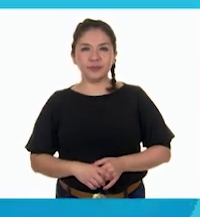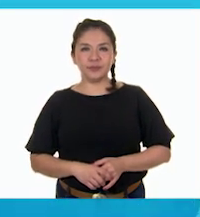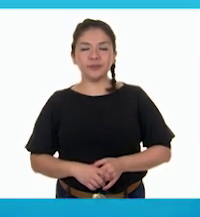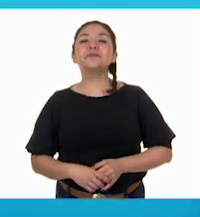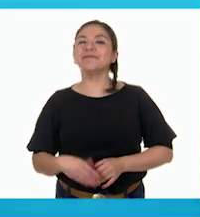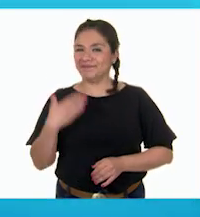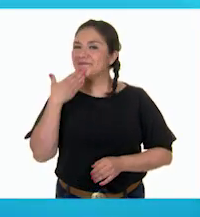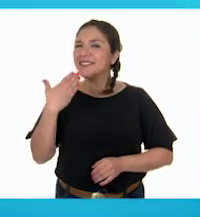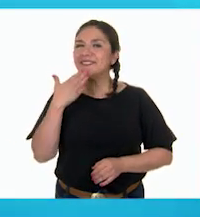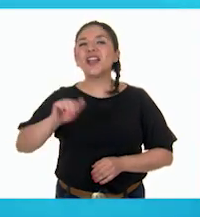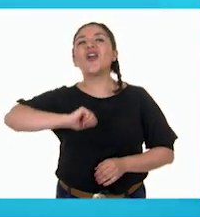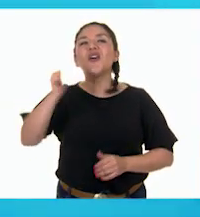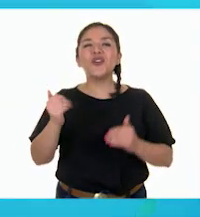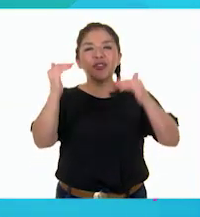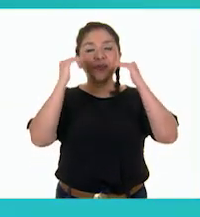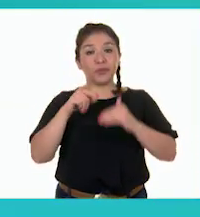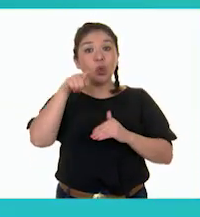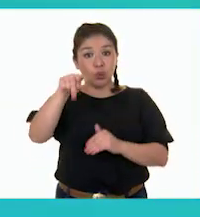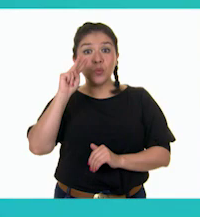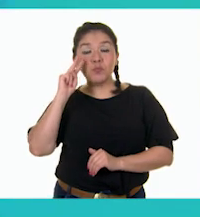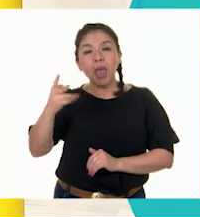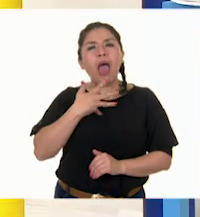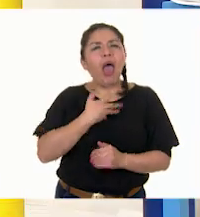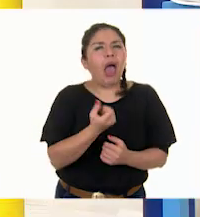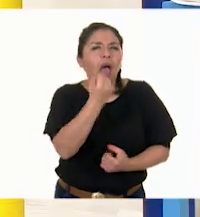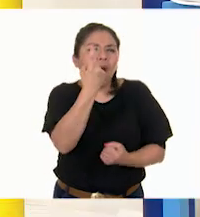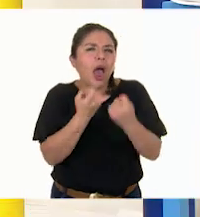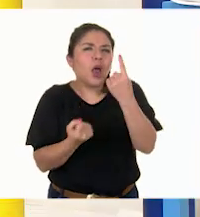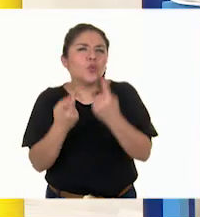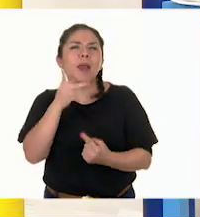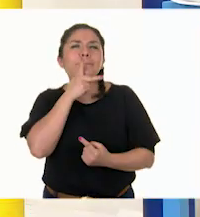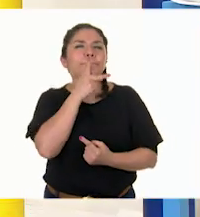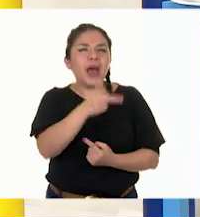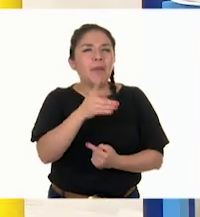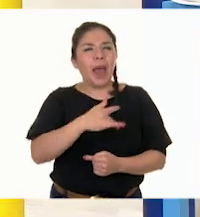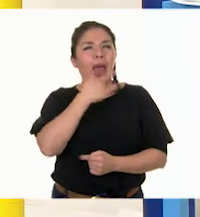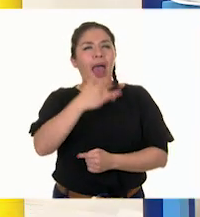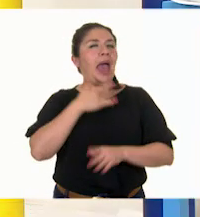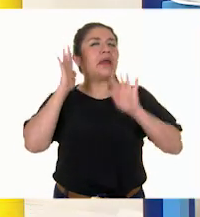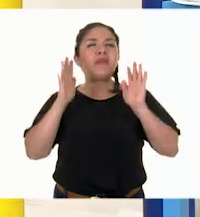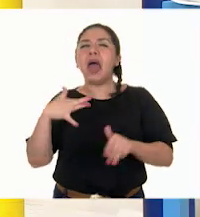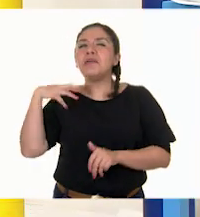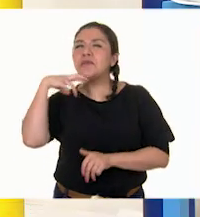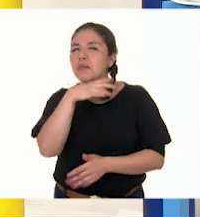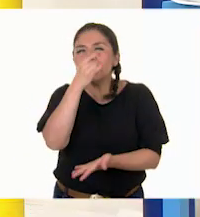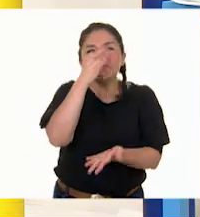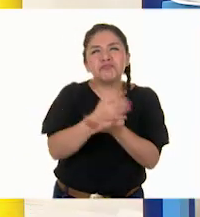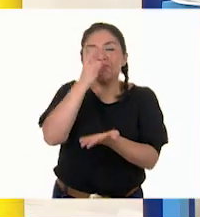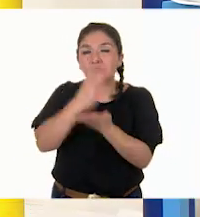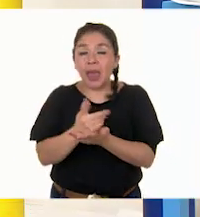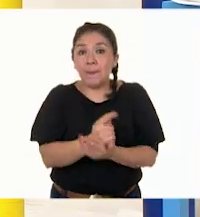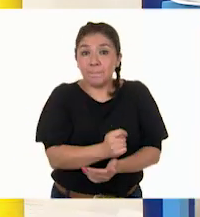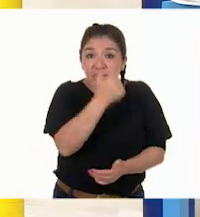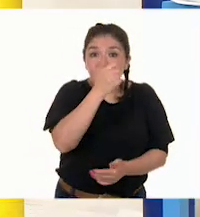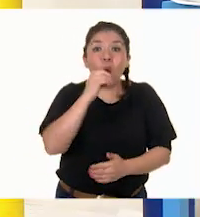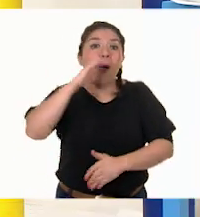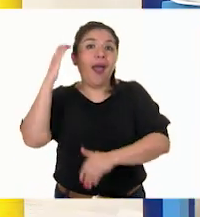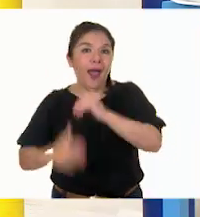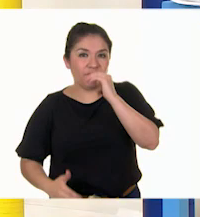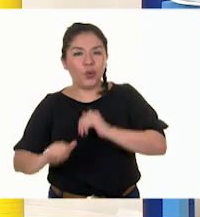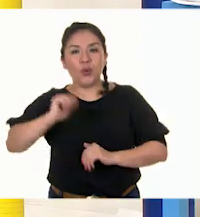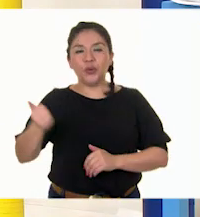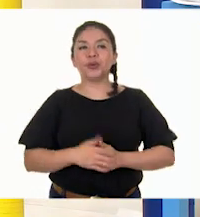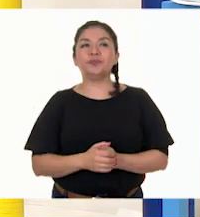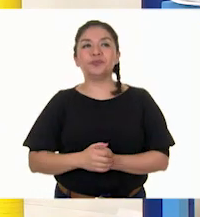Muy bien. Si se dan cuenta, hay palabras que inmediatamente nos dicen si es final o principio, ¿verdad? Exacto. Fueron felices